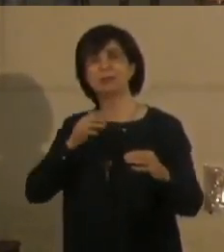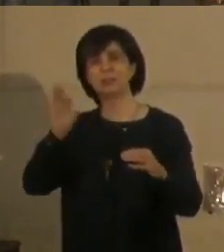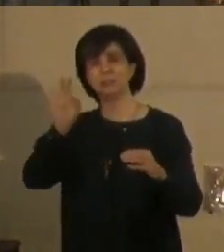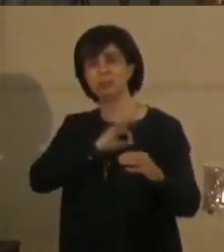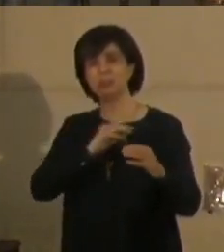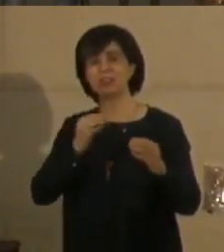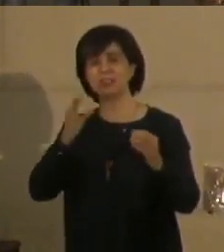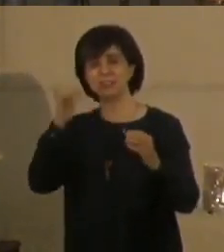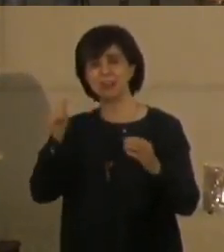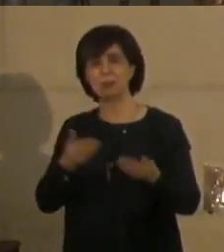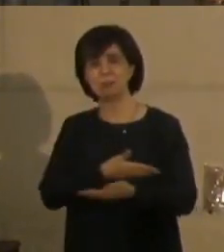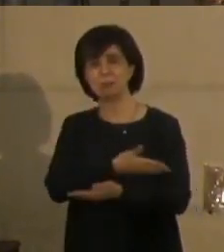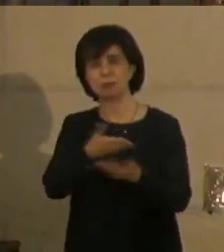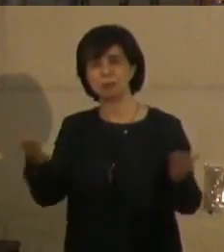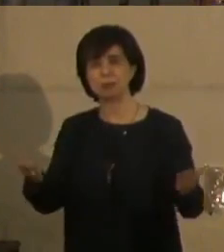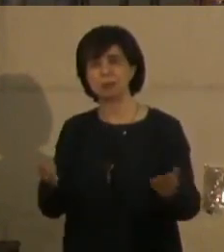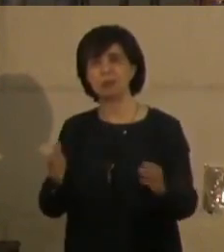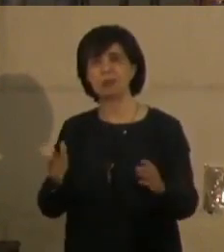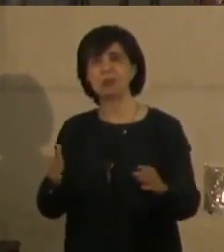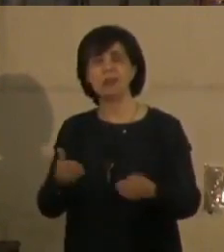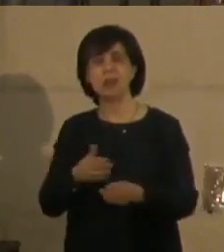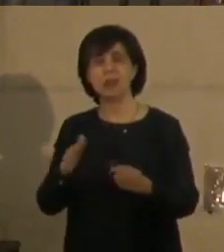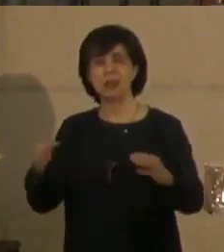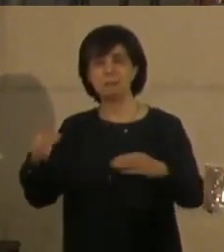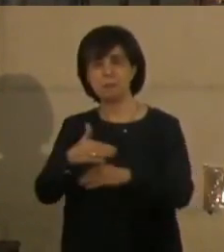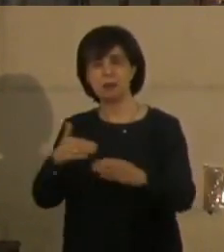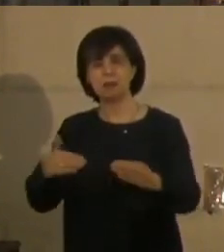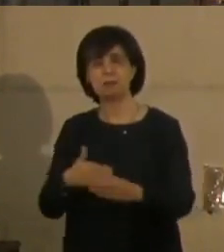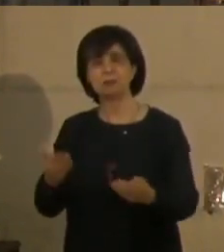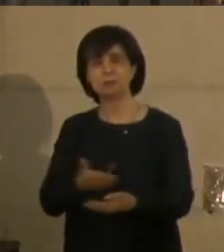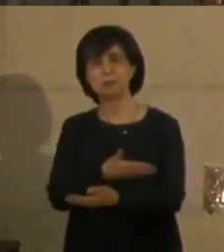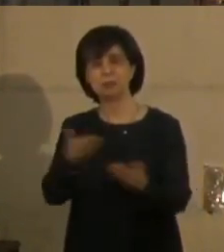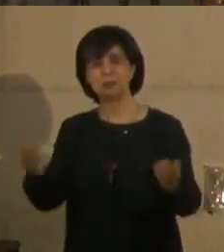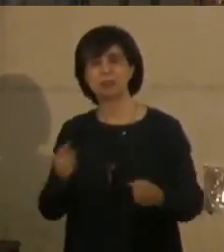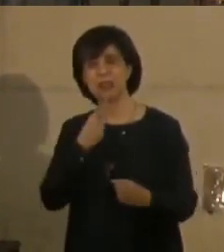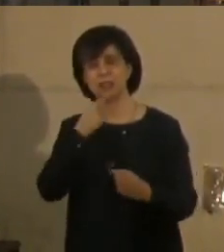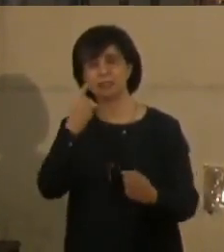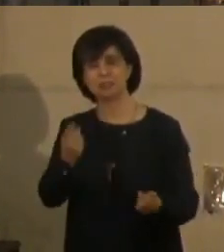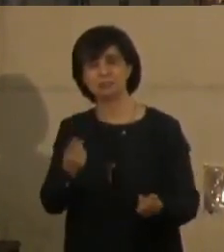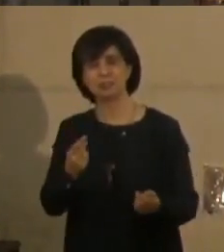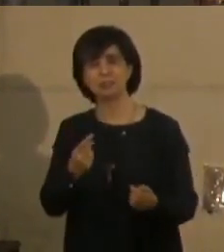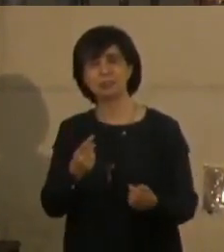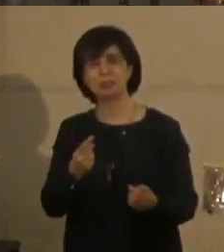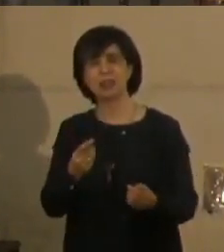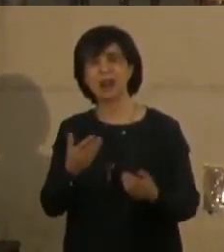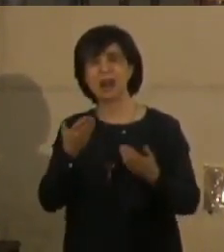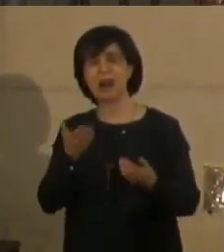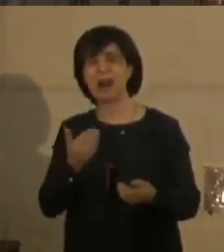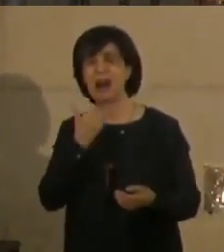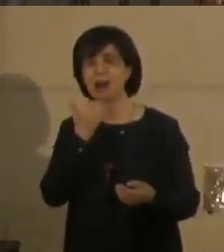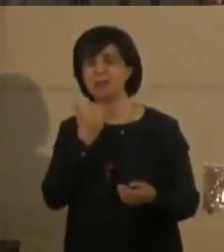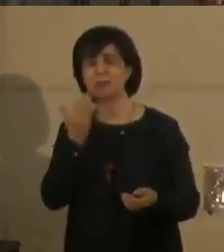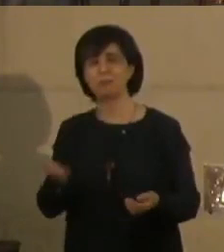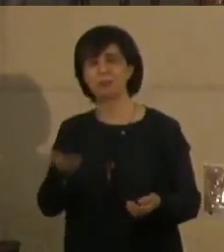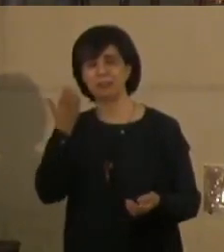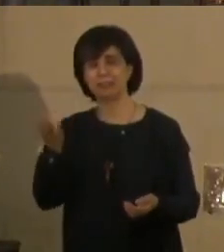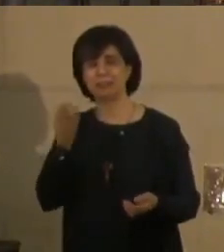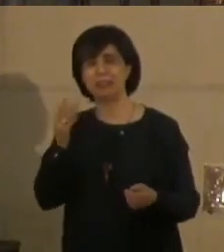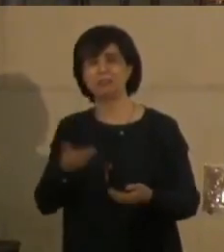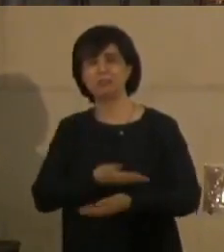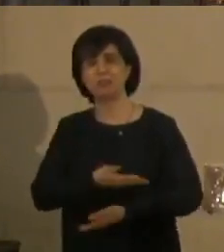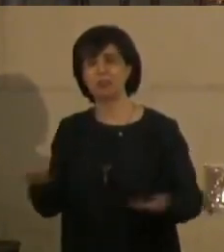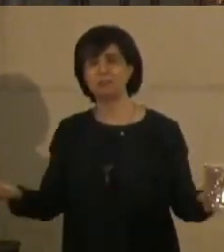con vosotros, en medio de vosotros, y os ha dicho algo importante, que nos fiemos